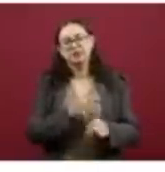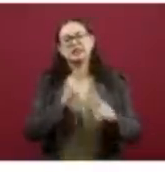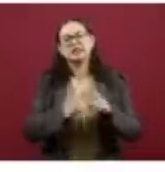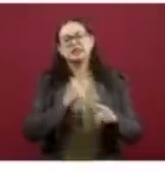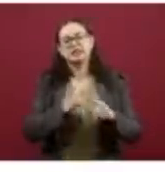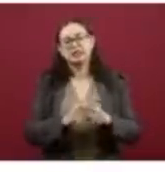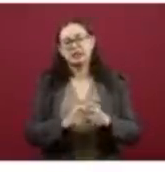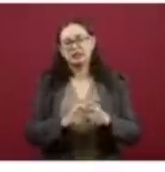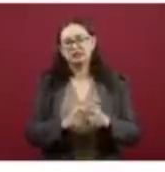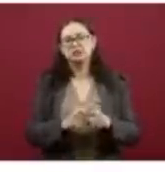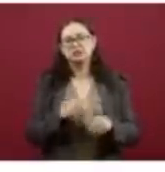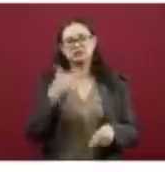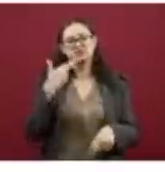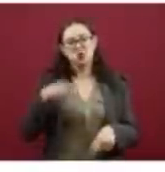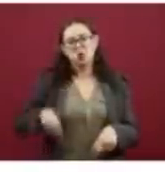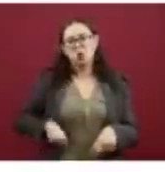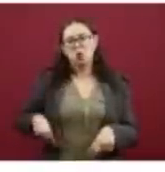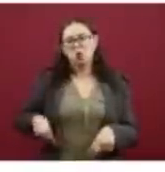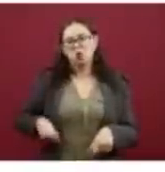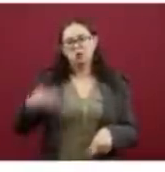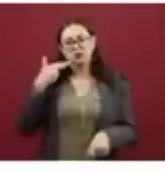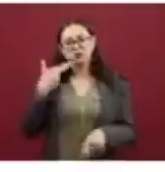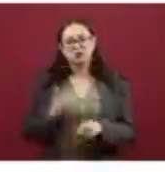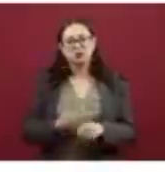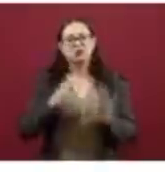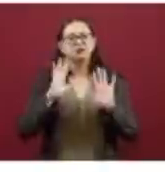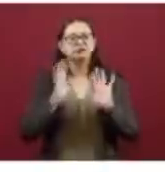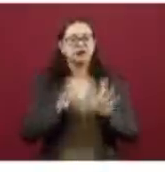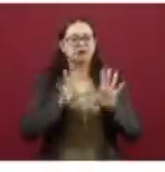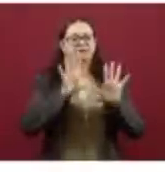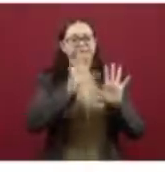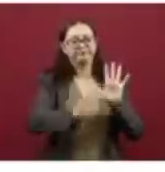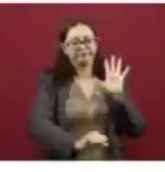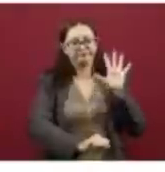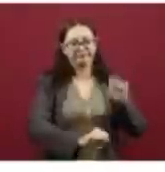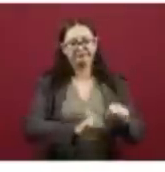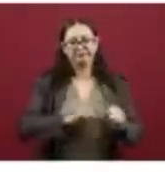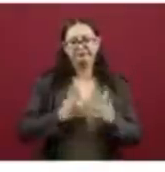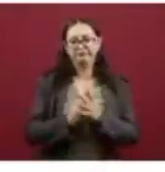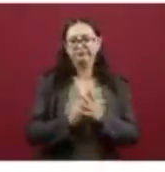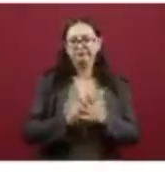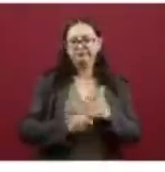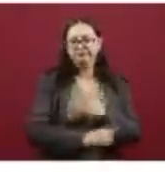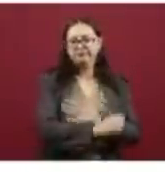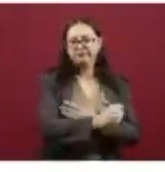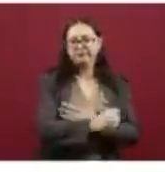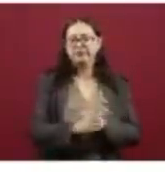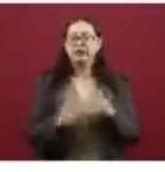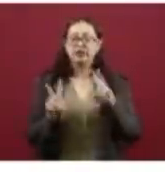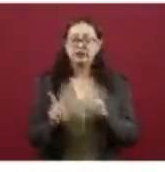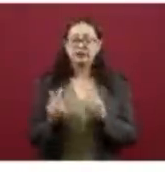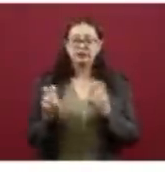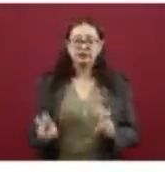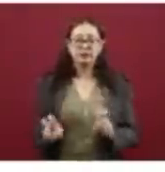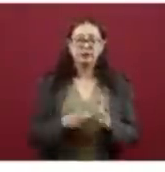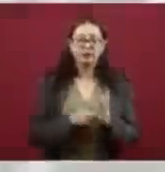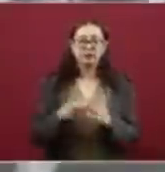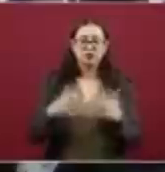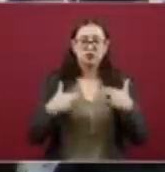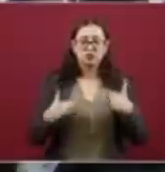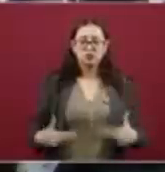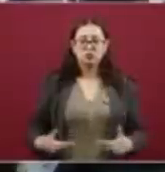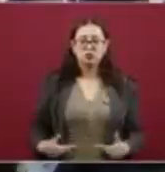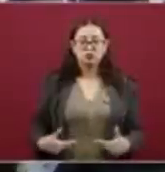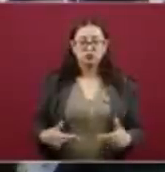los presuntos responsables del homicidio. Y en el caso de defensores de derechos humanos, creo que esa lámina sí